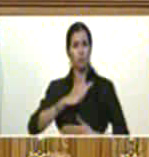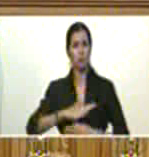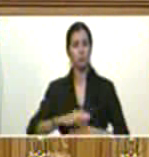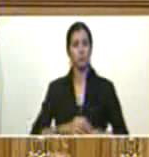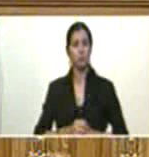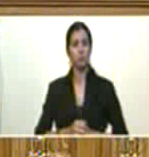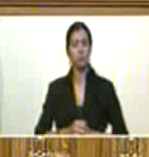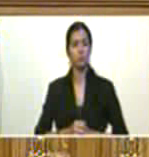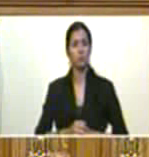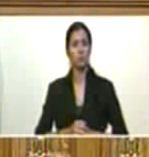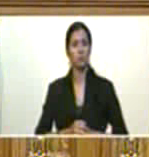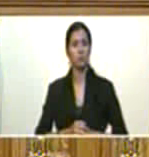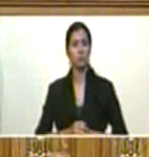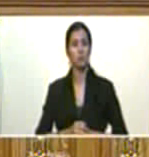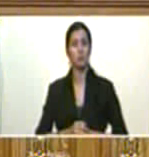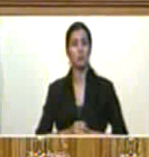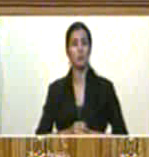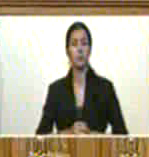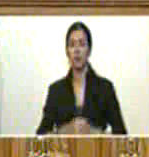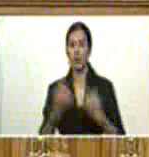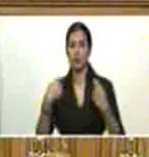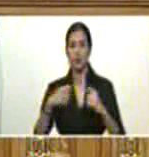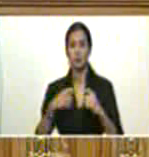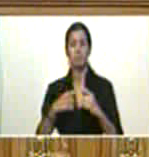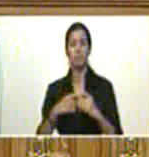y estableciendo pautas de paz.